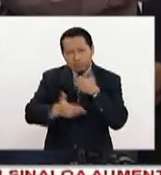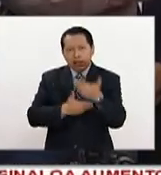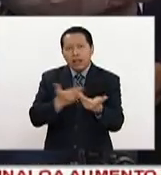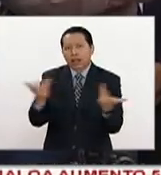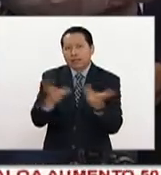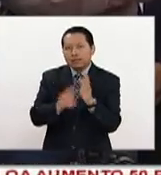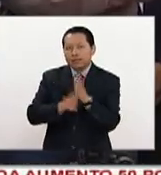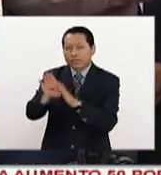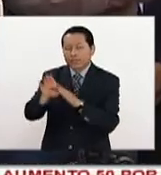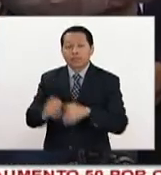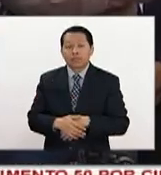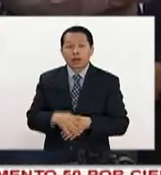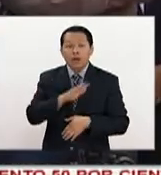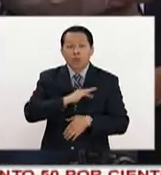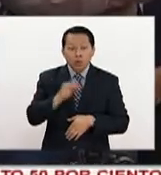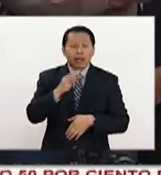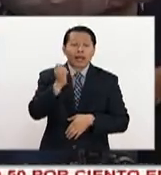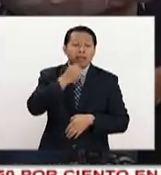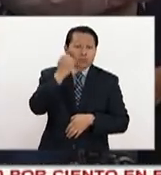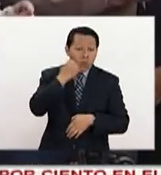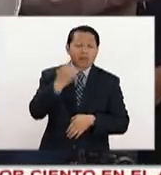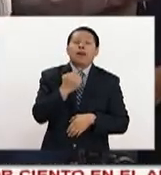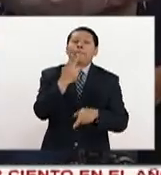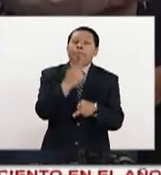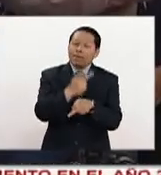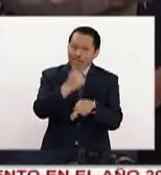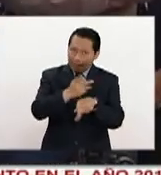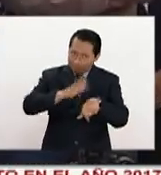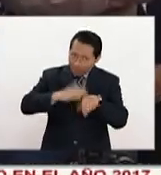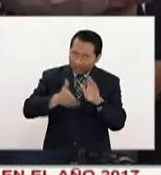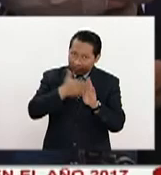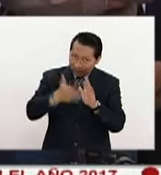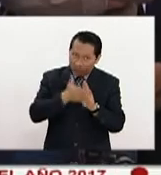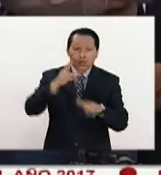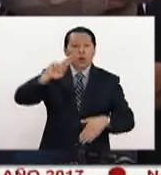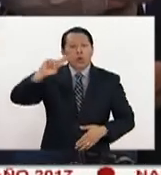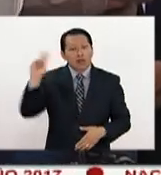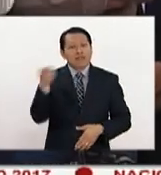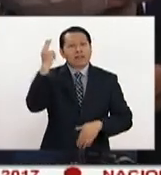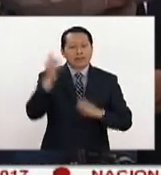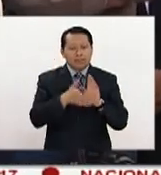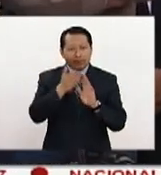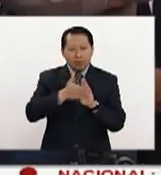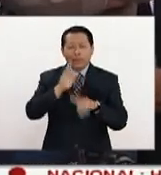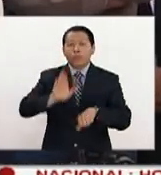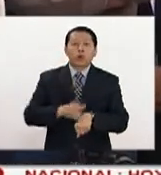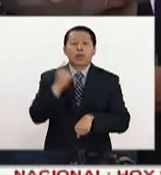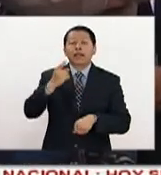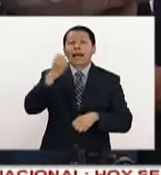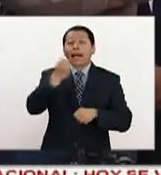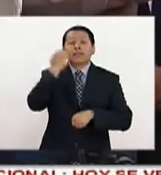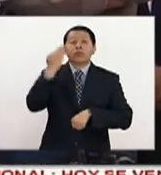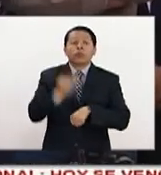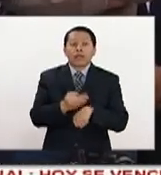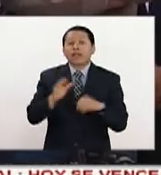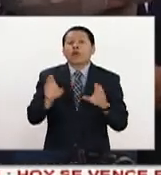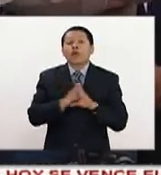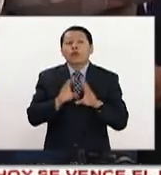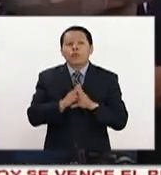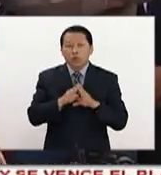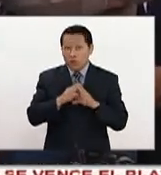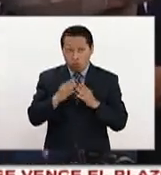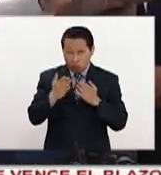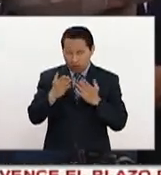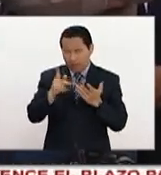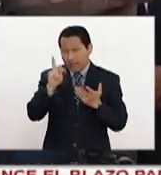crear suficientes escuelas de educación media superior, universidades, porque un estudiante más es un